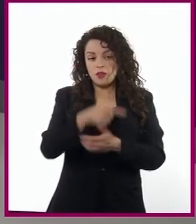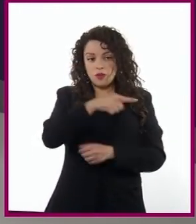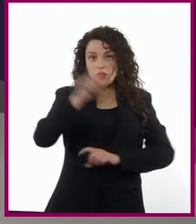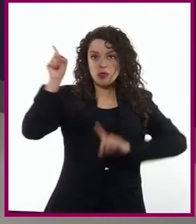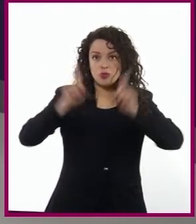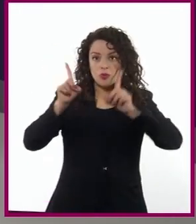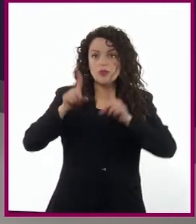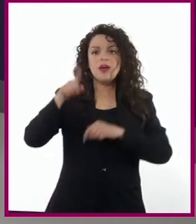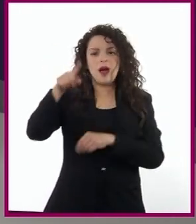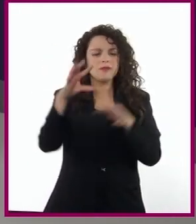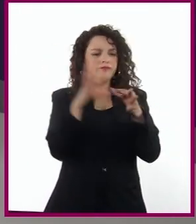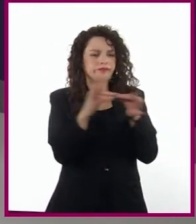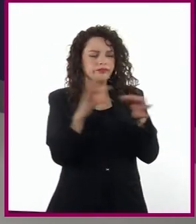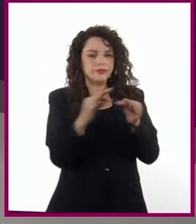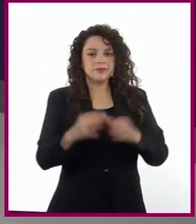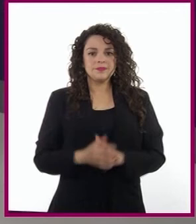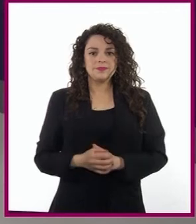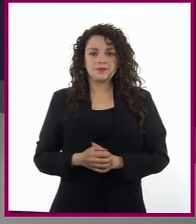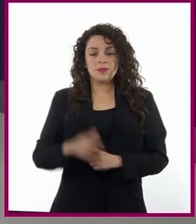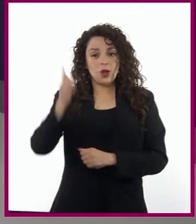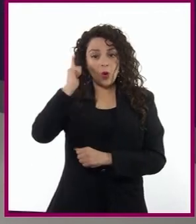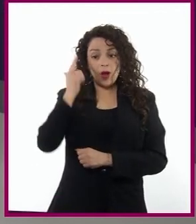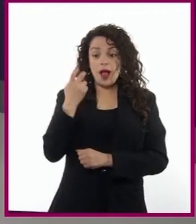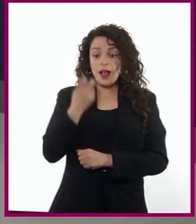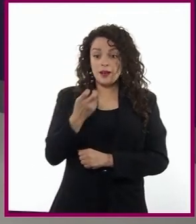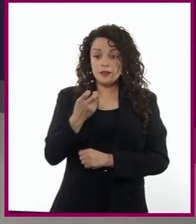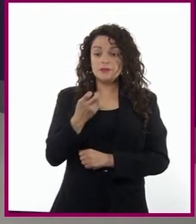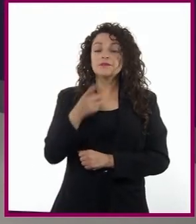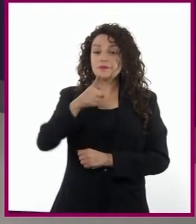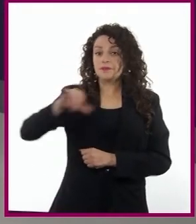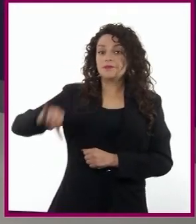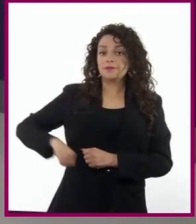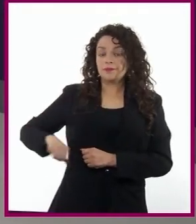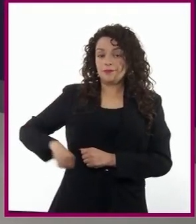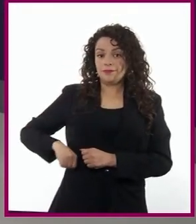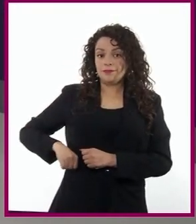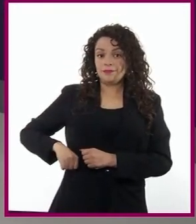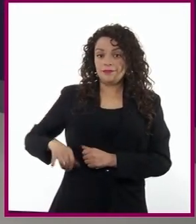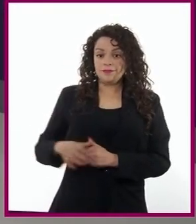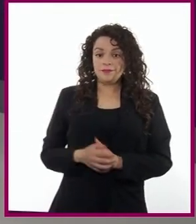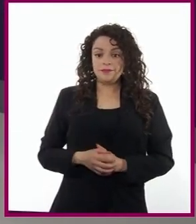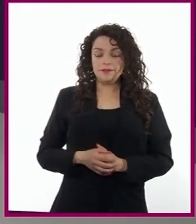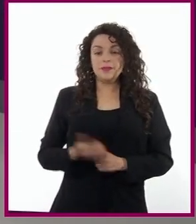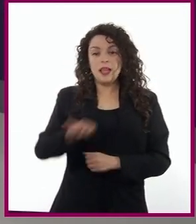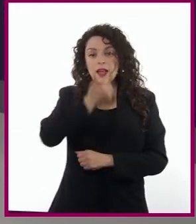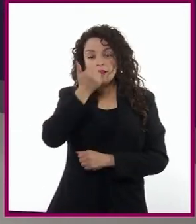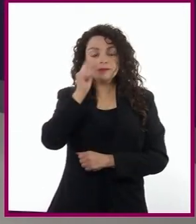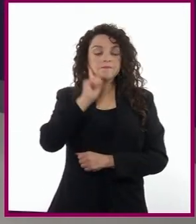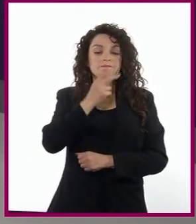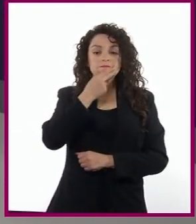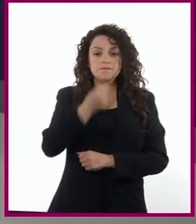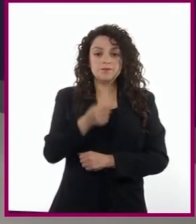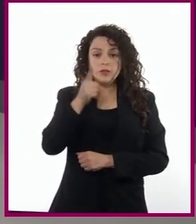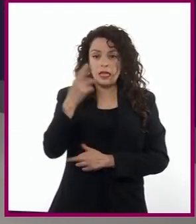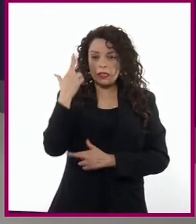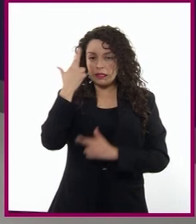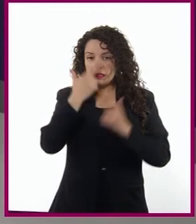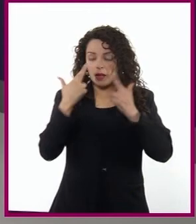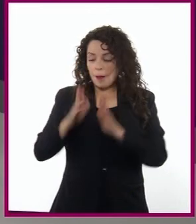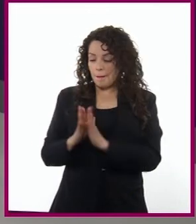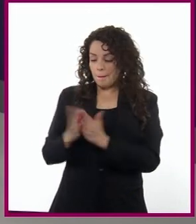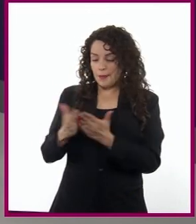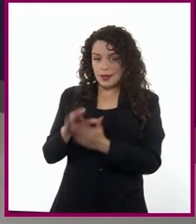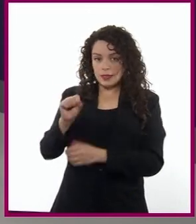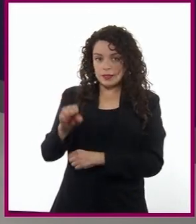cuestionamientos. Esperamos que esta lección haya sido interesante para ustedes. Alumnas y alumnos, revisen sus libros de